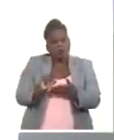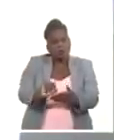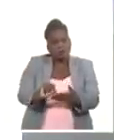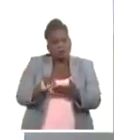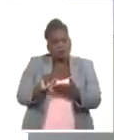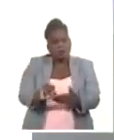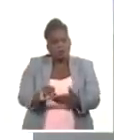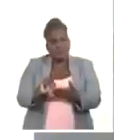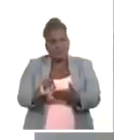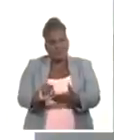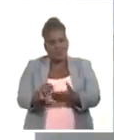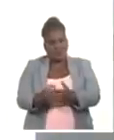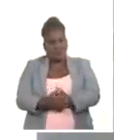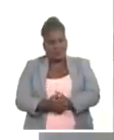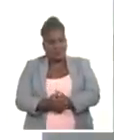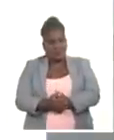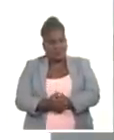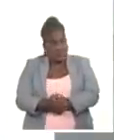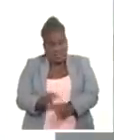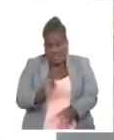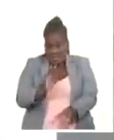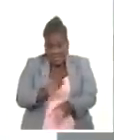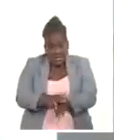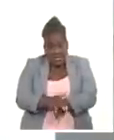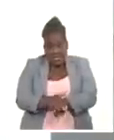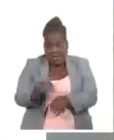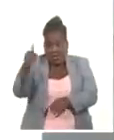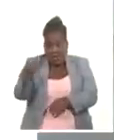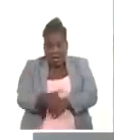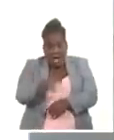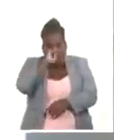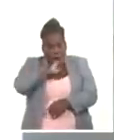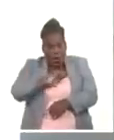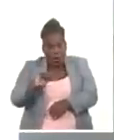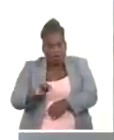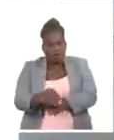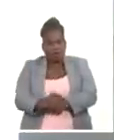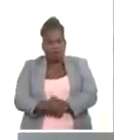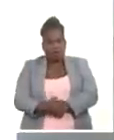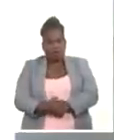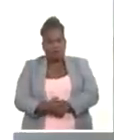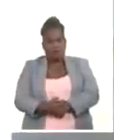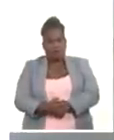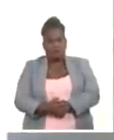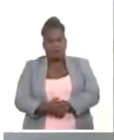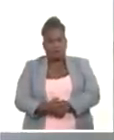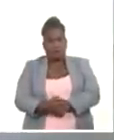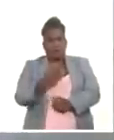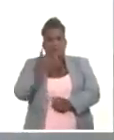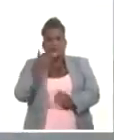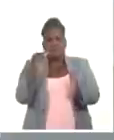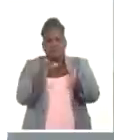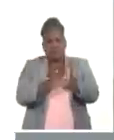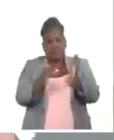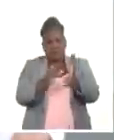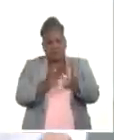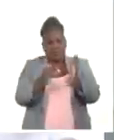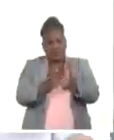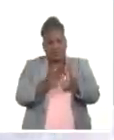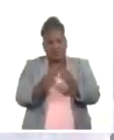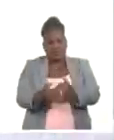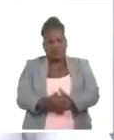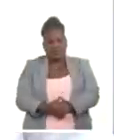asistencial desde las primeras horas en que arribaron los primeros pacientes pediátricos. Buenas tardes, querido televidente.